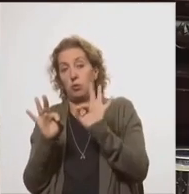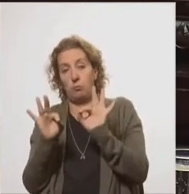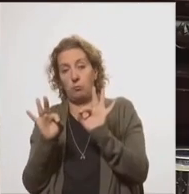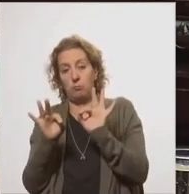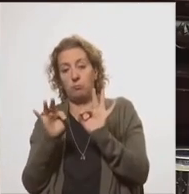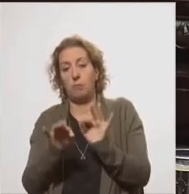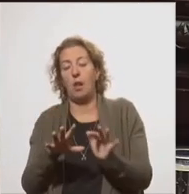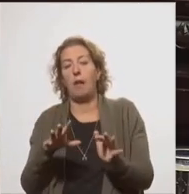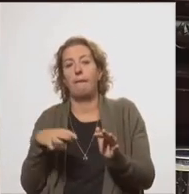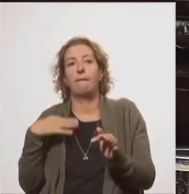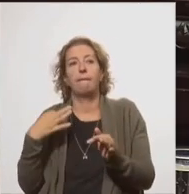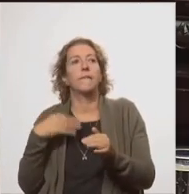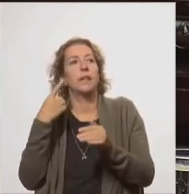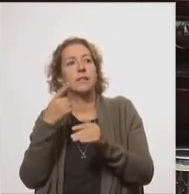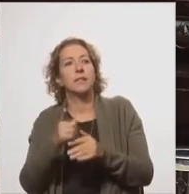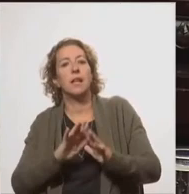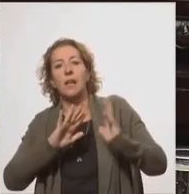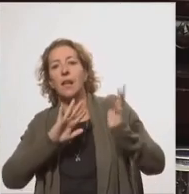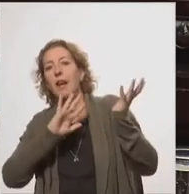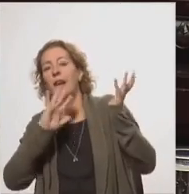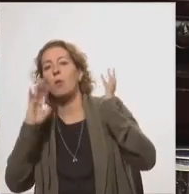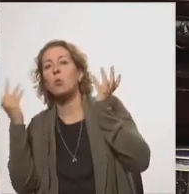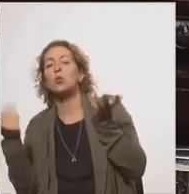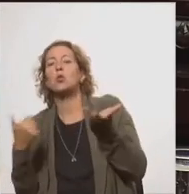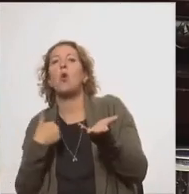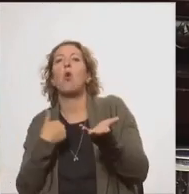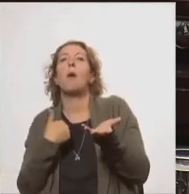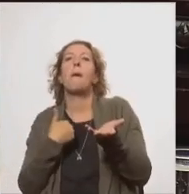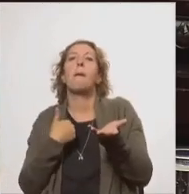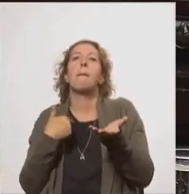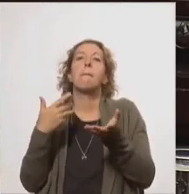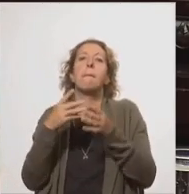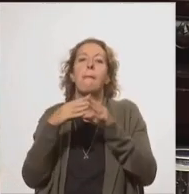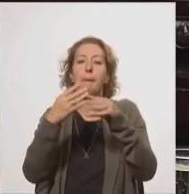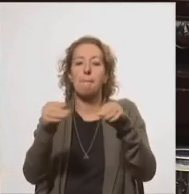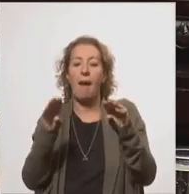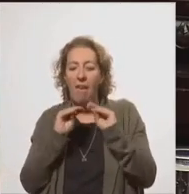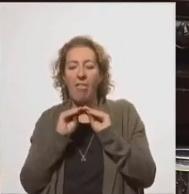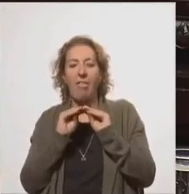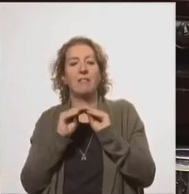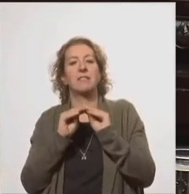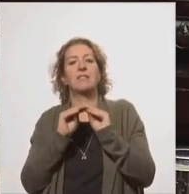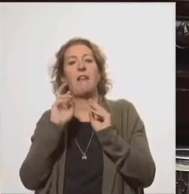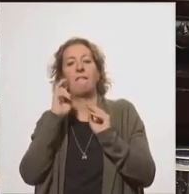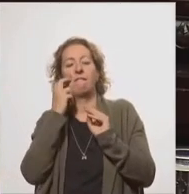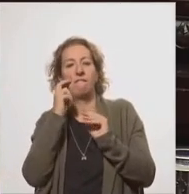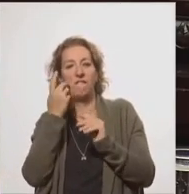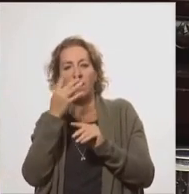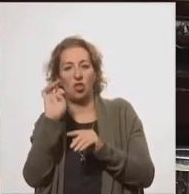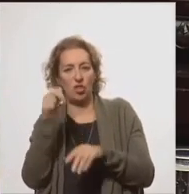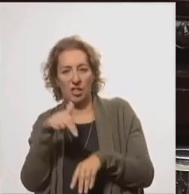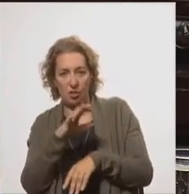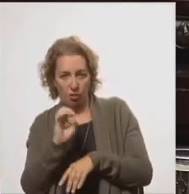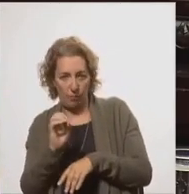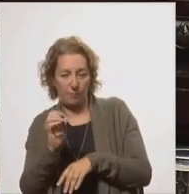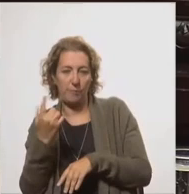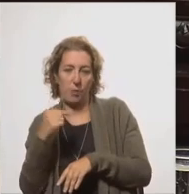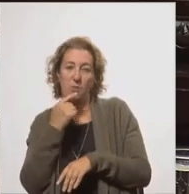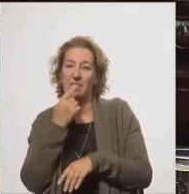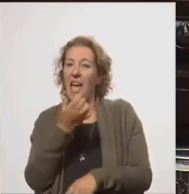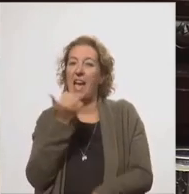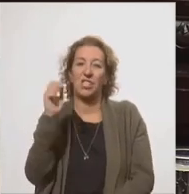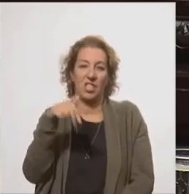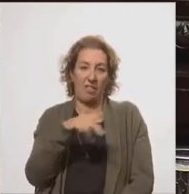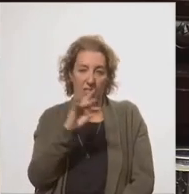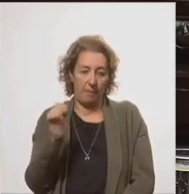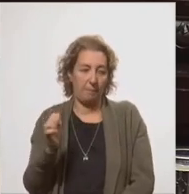vivir aquella revolución de las empanadas y el vino tinto, como la llamaba Allende. En 1973 fue el